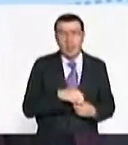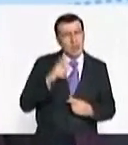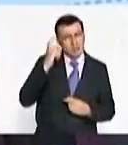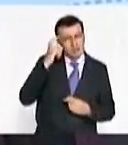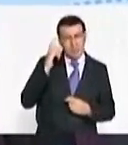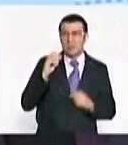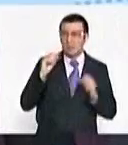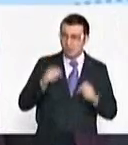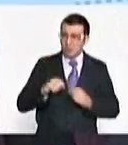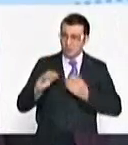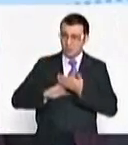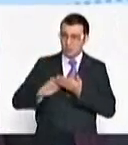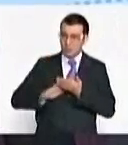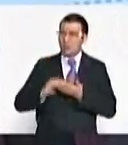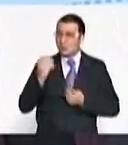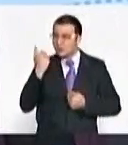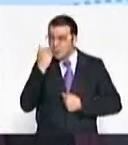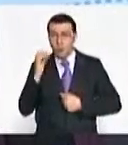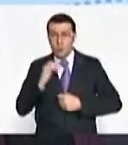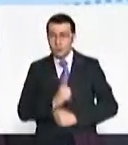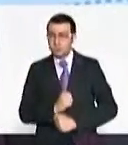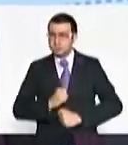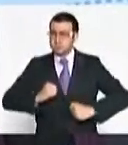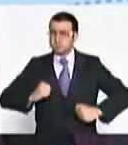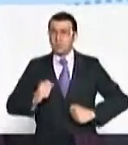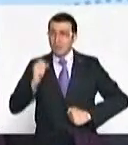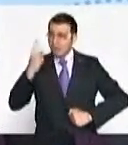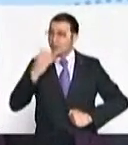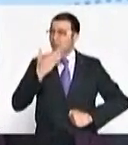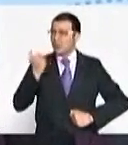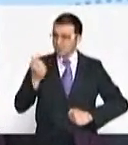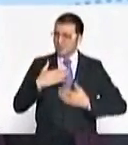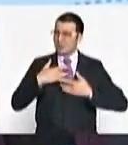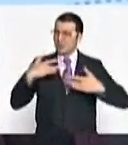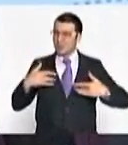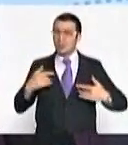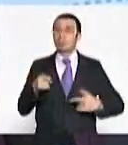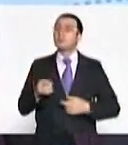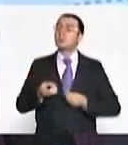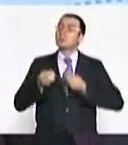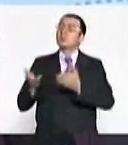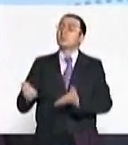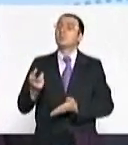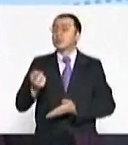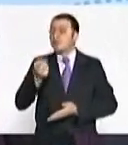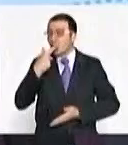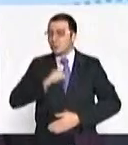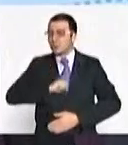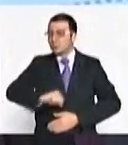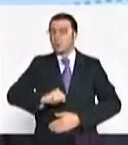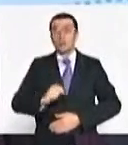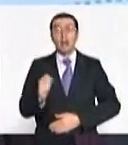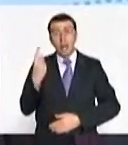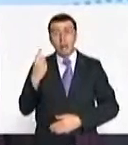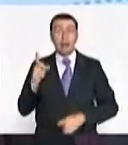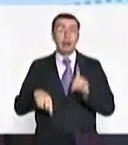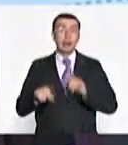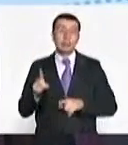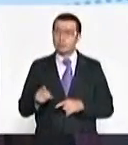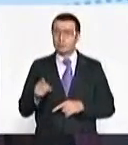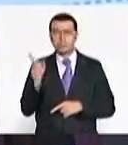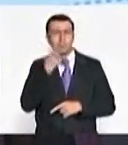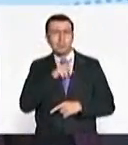podemos curarnos una enfermedad o aumentar de peso o mejorar un estado de salud tomando este tipo de suplementos o este tipo de acompañantes